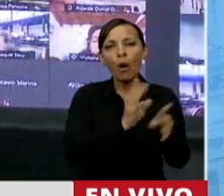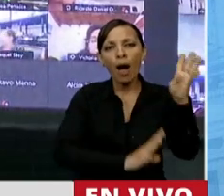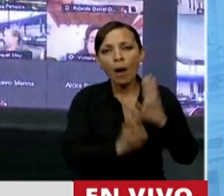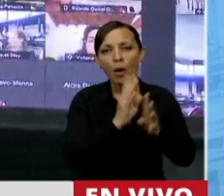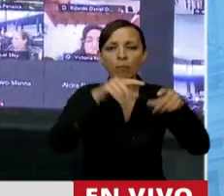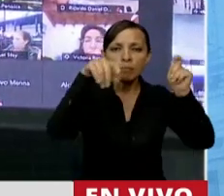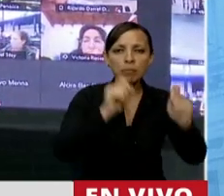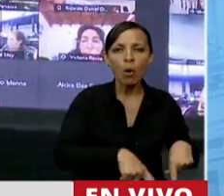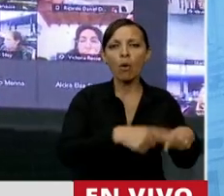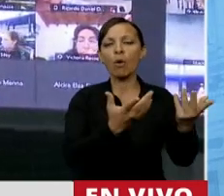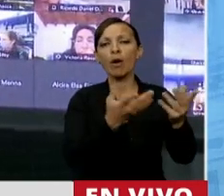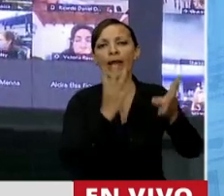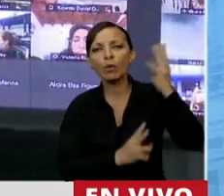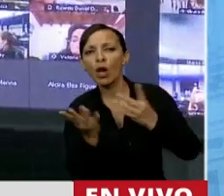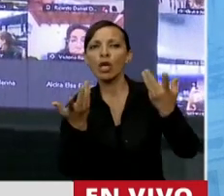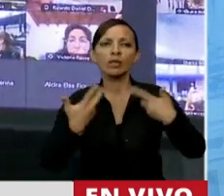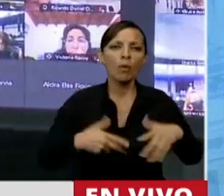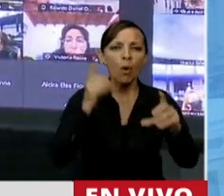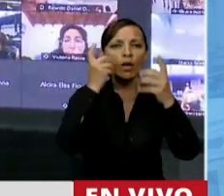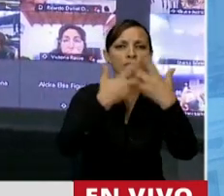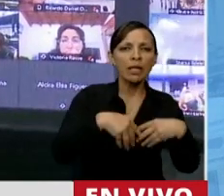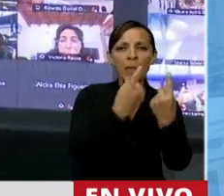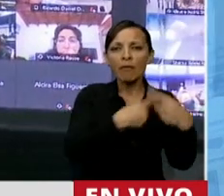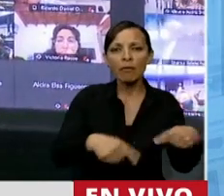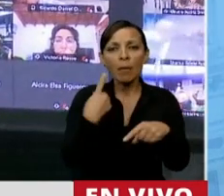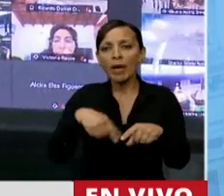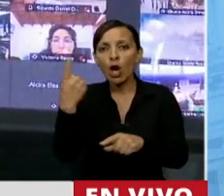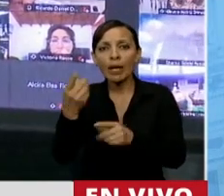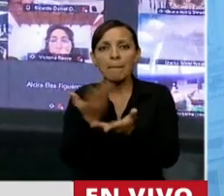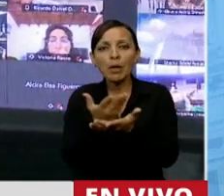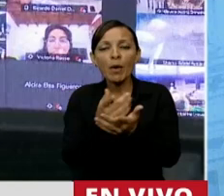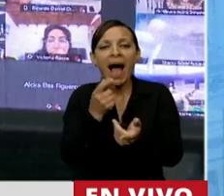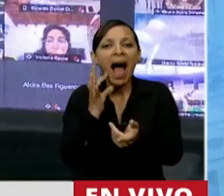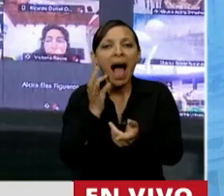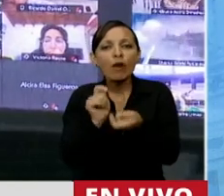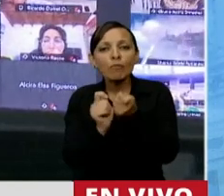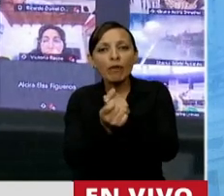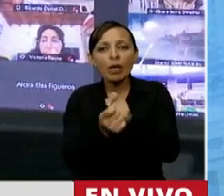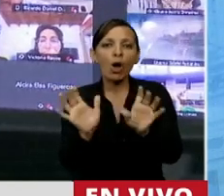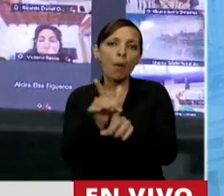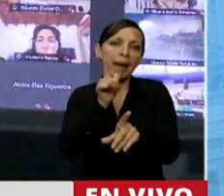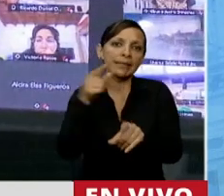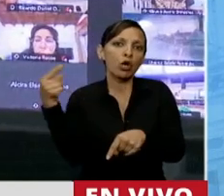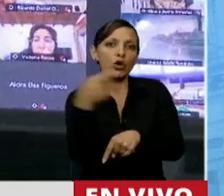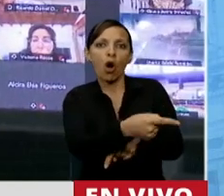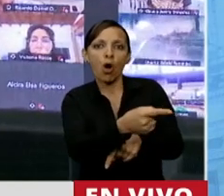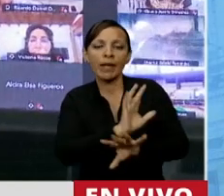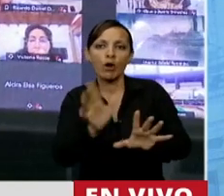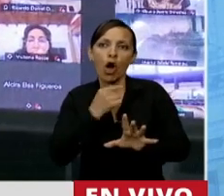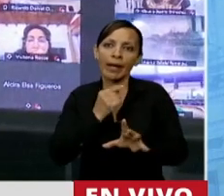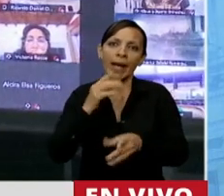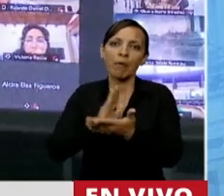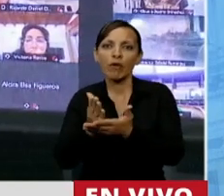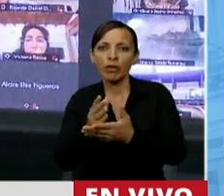bosque autóctono, de la naturaleza, del ecosistema, y los que planteamos algún reparo estamos con la prolongación de la